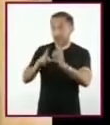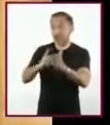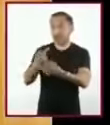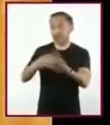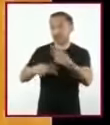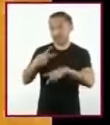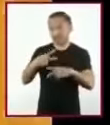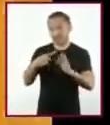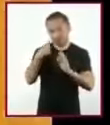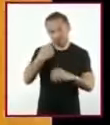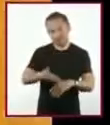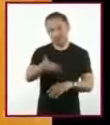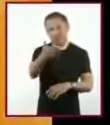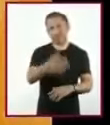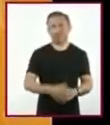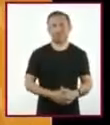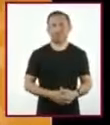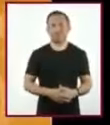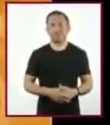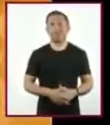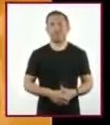Mariano.